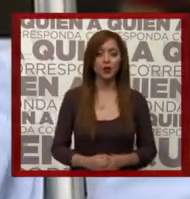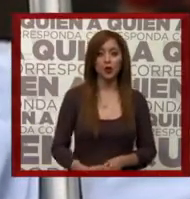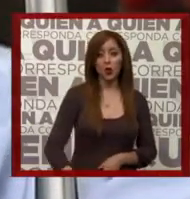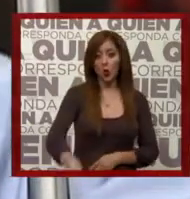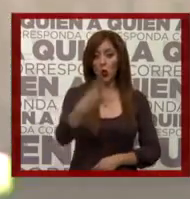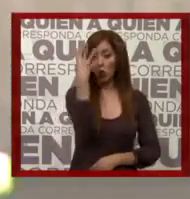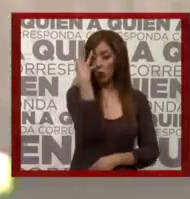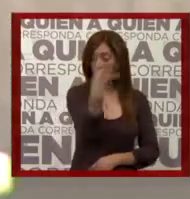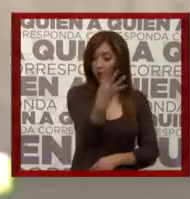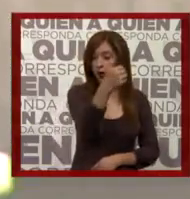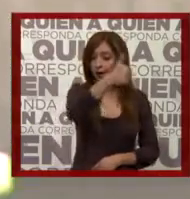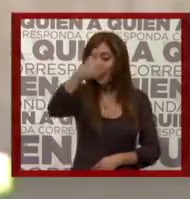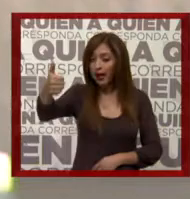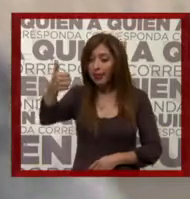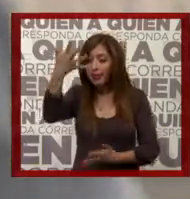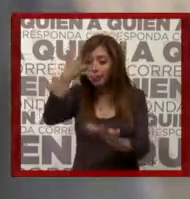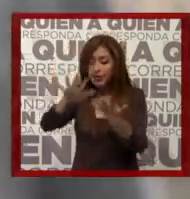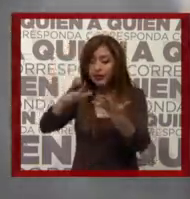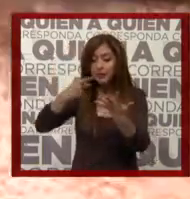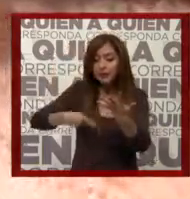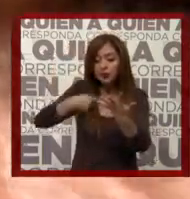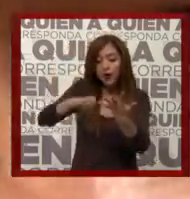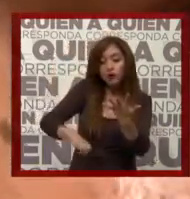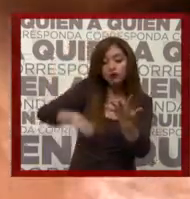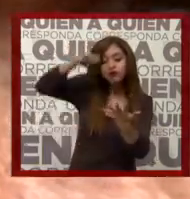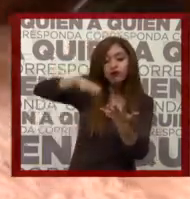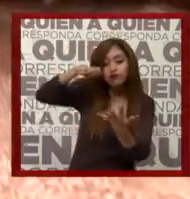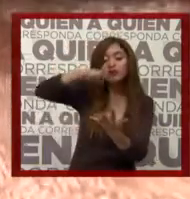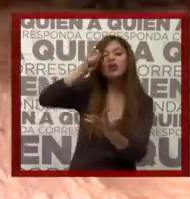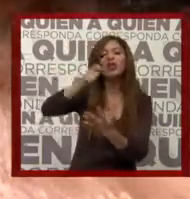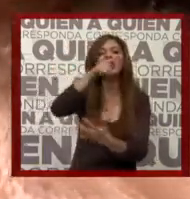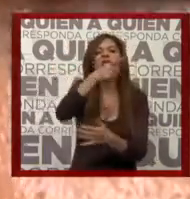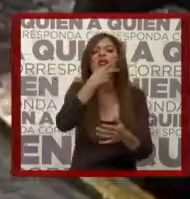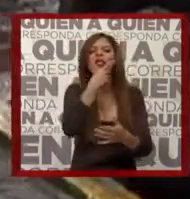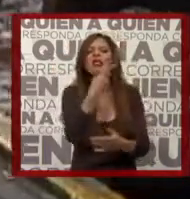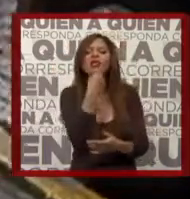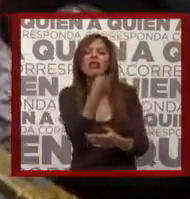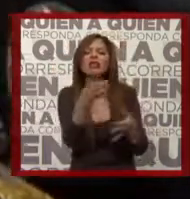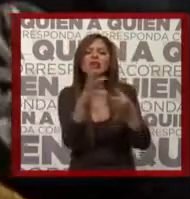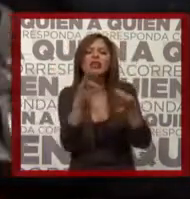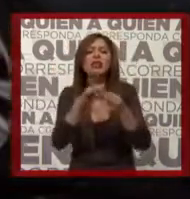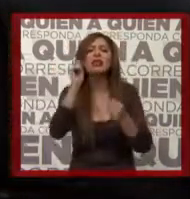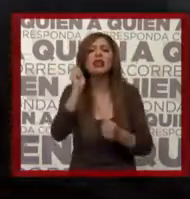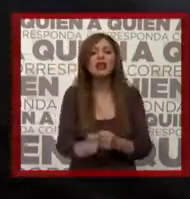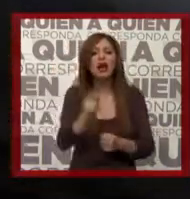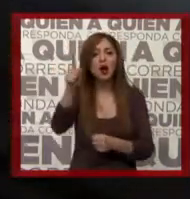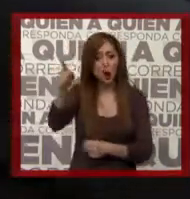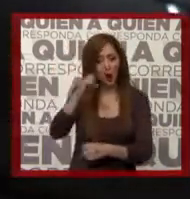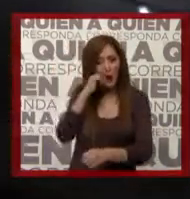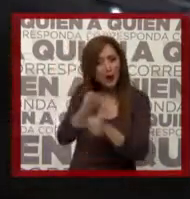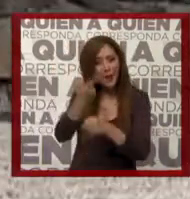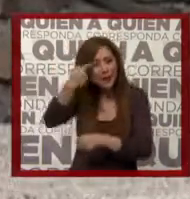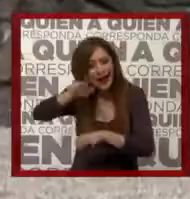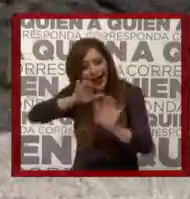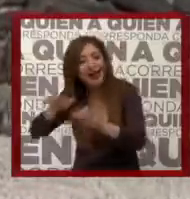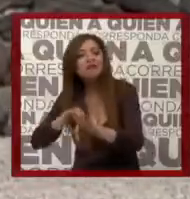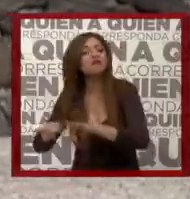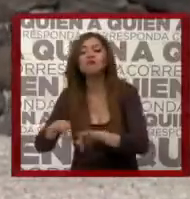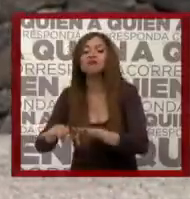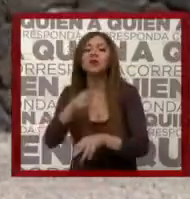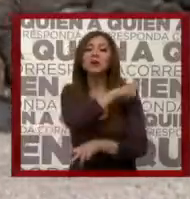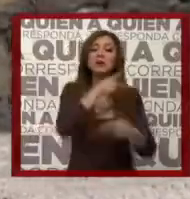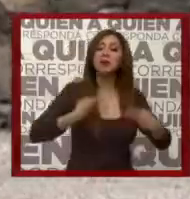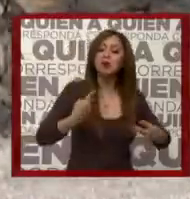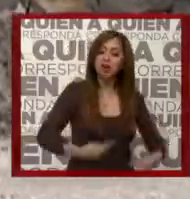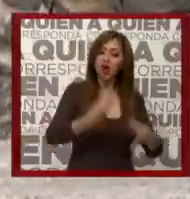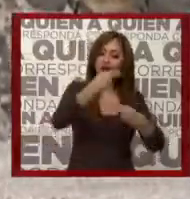4 de cada 10 adultos mayores consideran que uno de los principales problemas a los que se enfrentan es la desigualdad laboral. Son muy pocas las empresas que los contratan